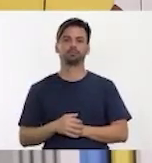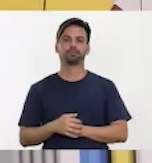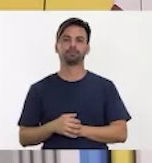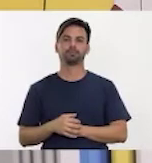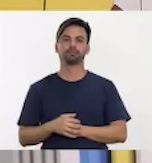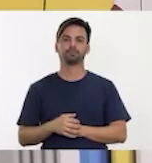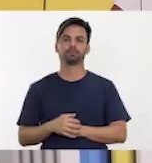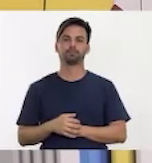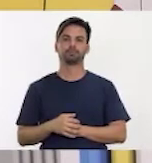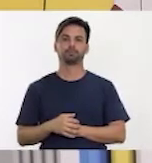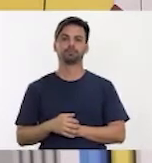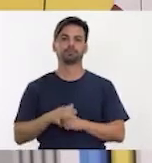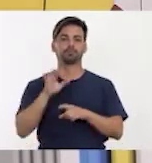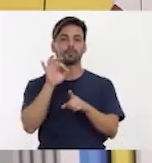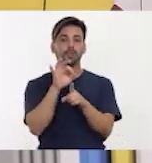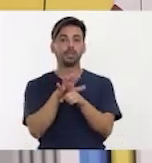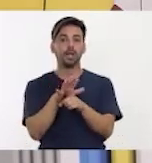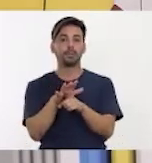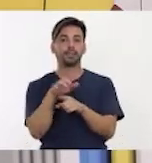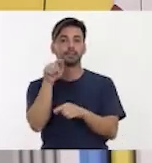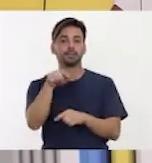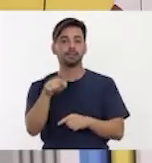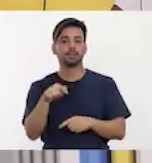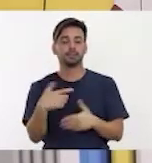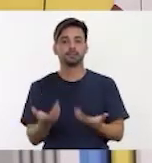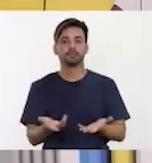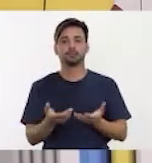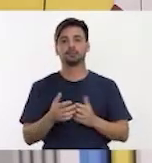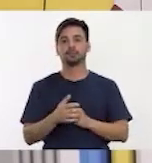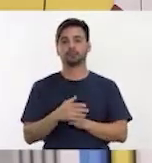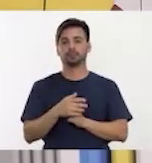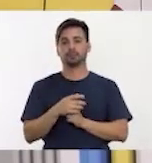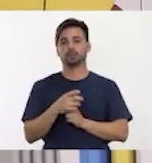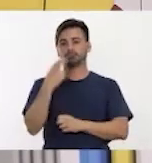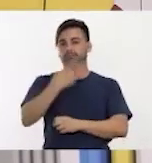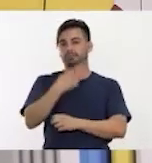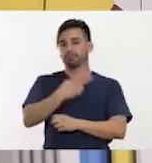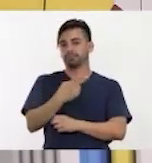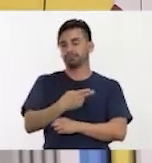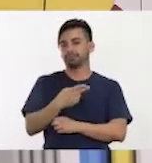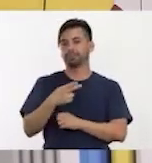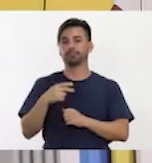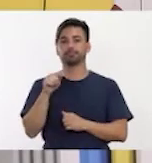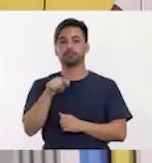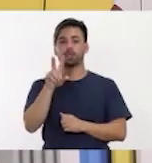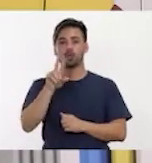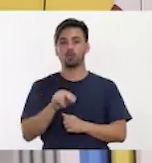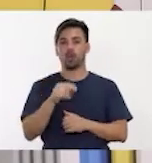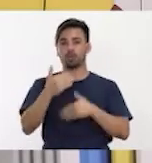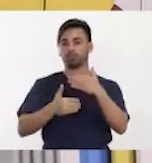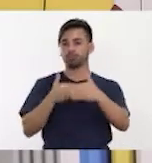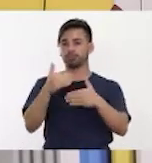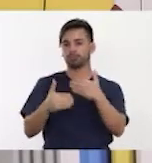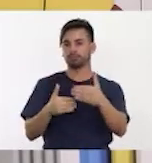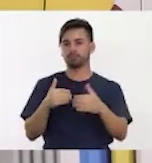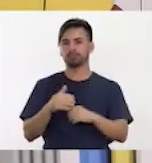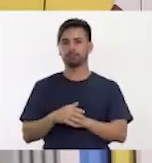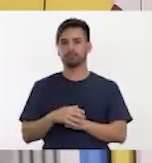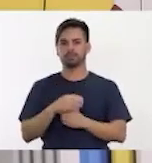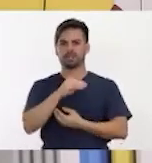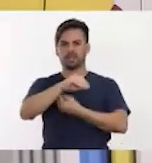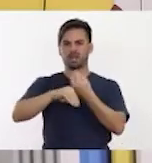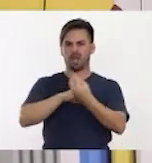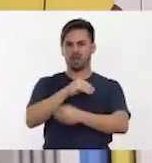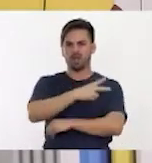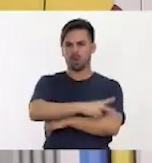primeras décadas de la República. Y a partir de esta aplicación de estos mecanismos,